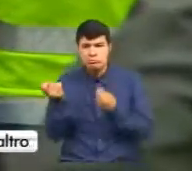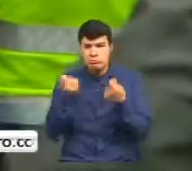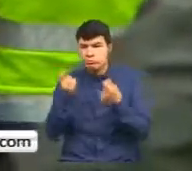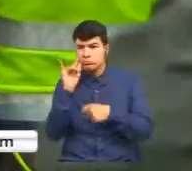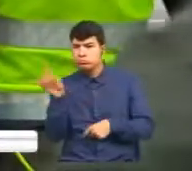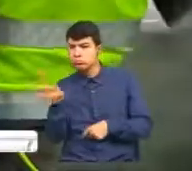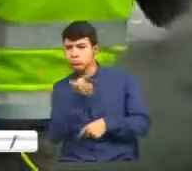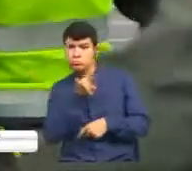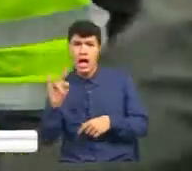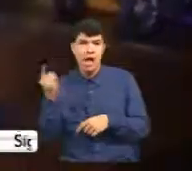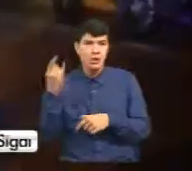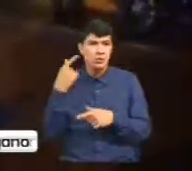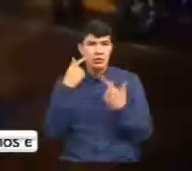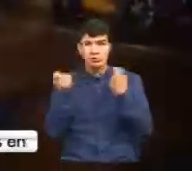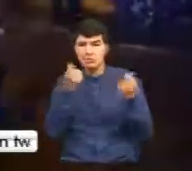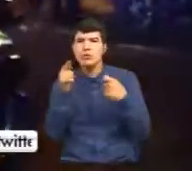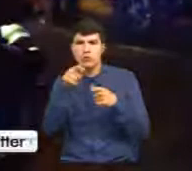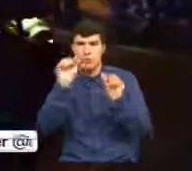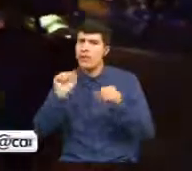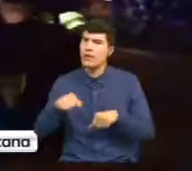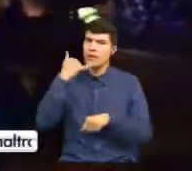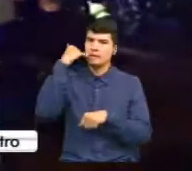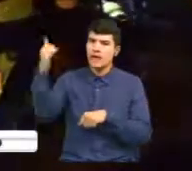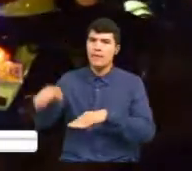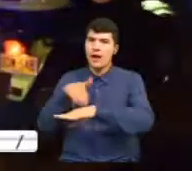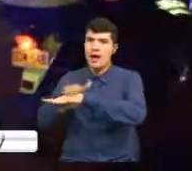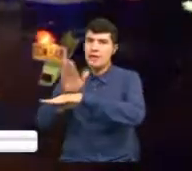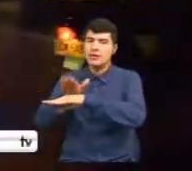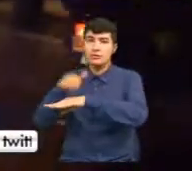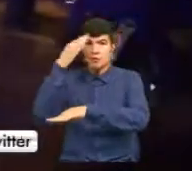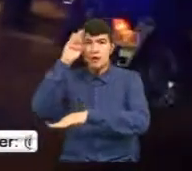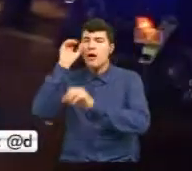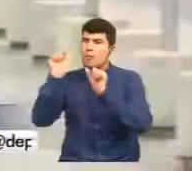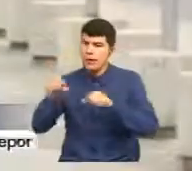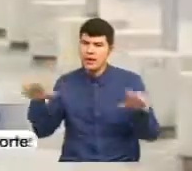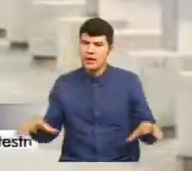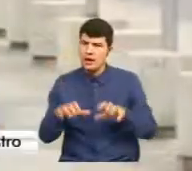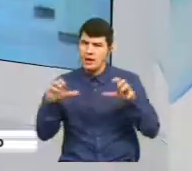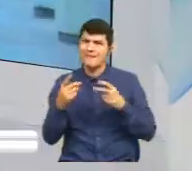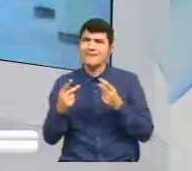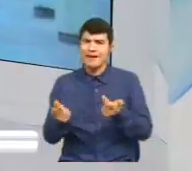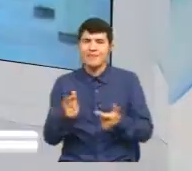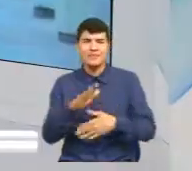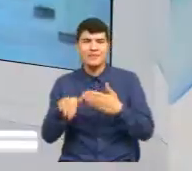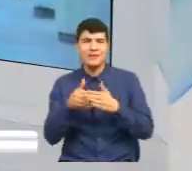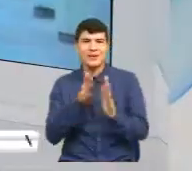llega a presentar con alteraciones de orden público, se les informe a las autoridades para que actúen de manera eficaz. Compañeros, hasta